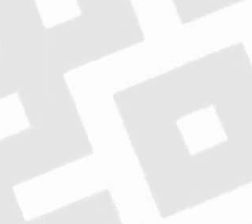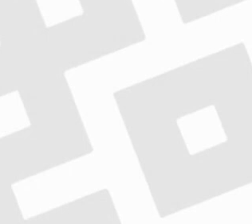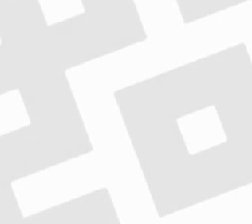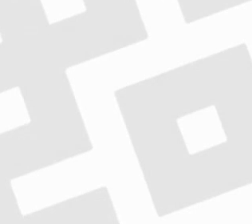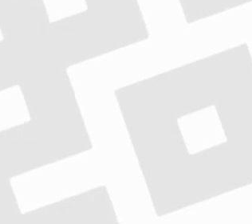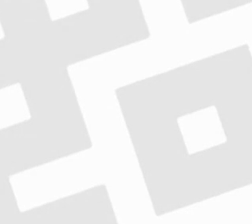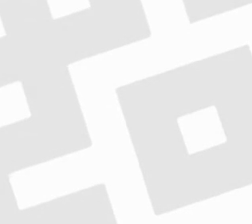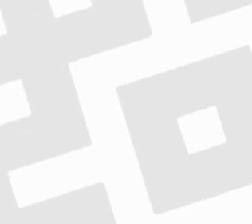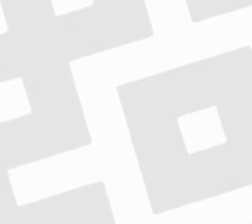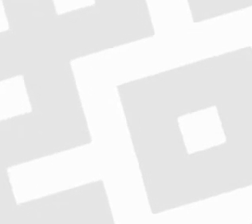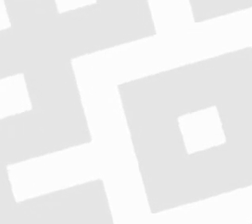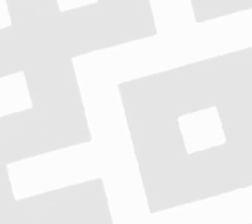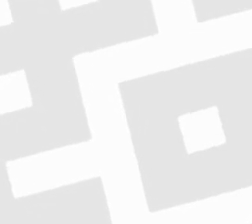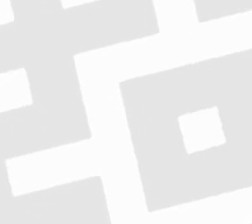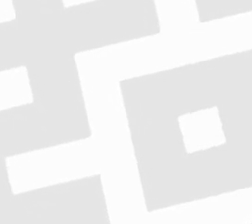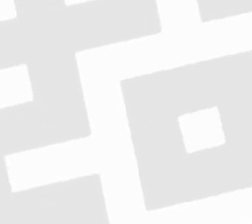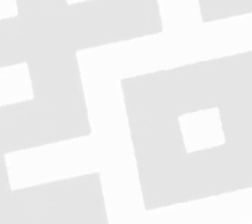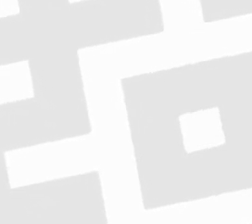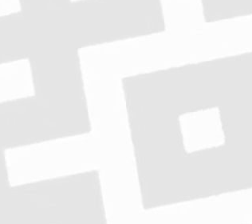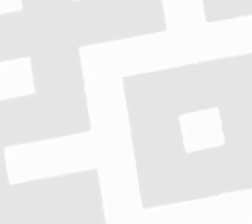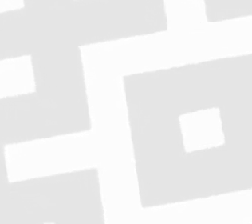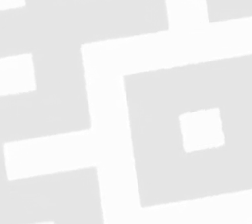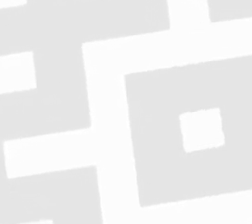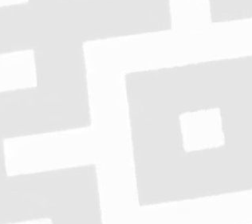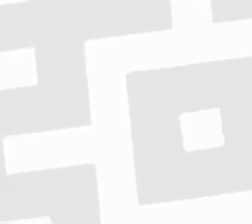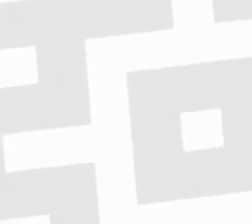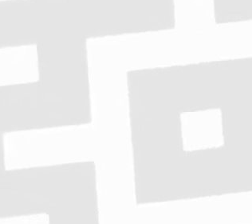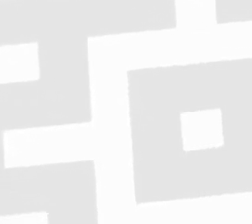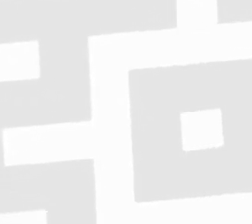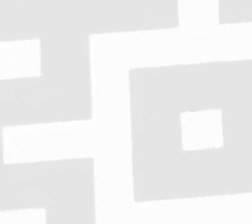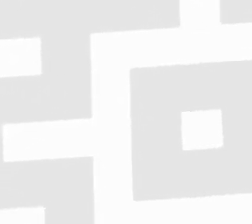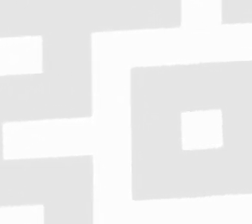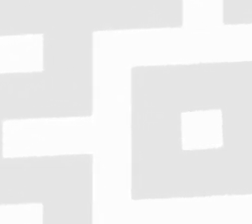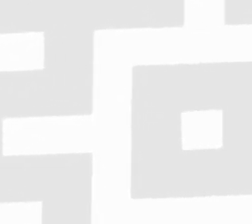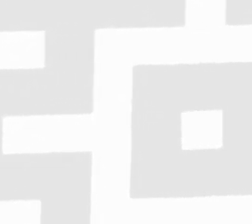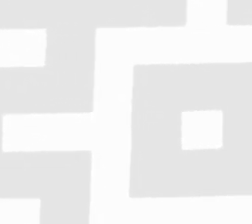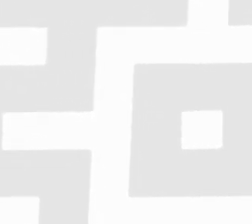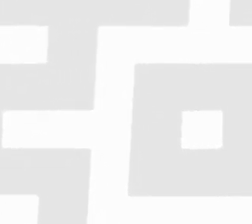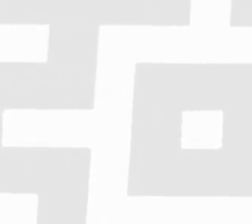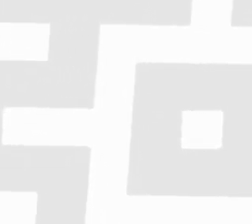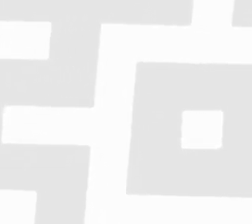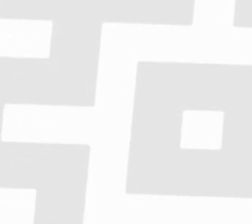Estrategia estatal contra el coronavirus. Actualización en Veracruz.